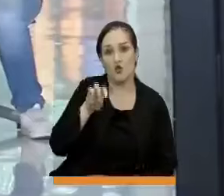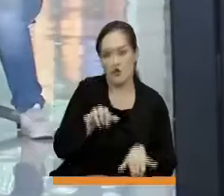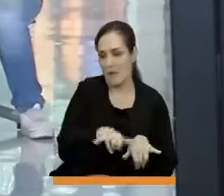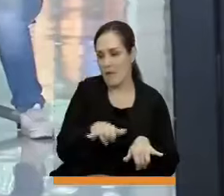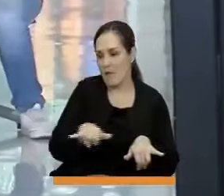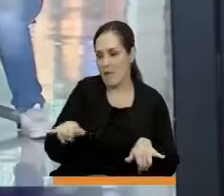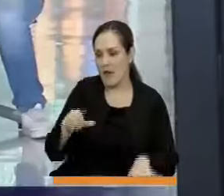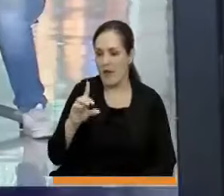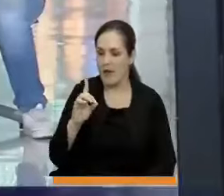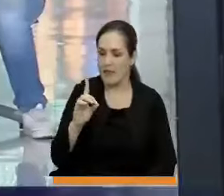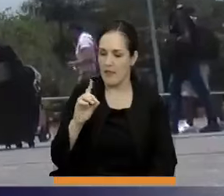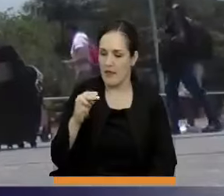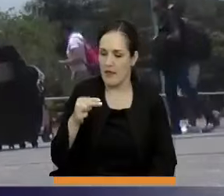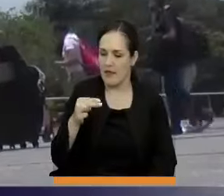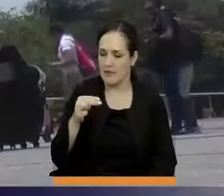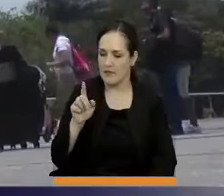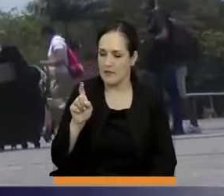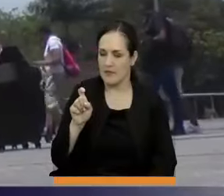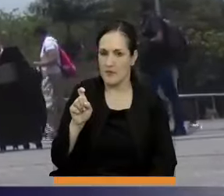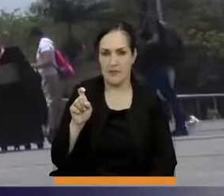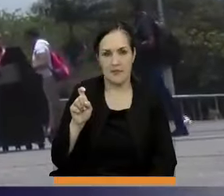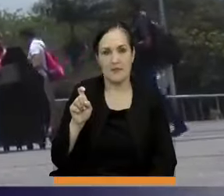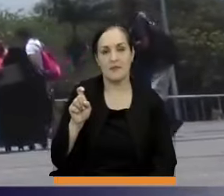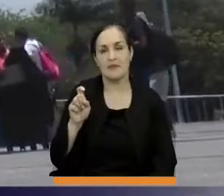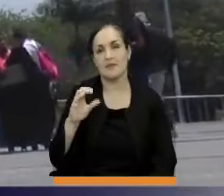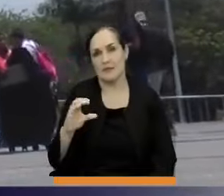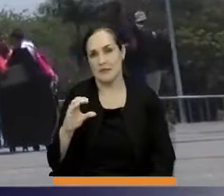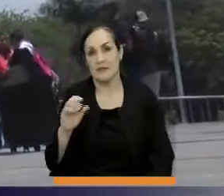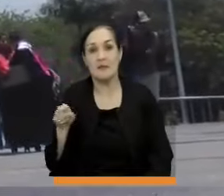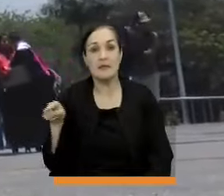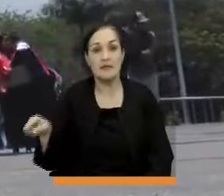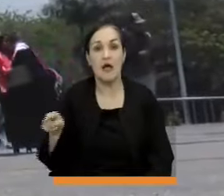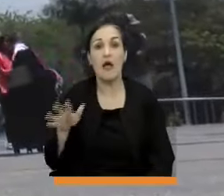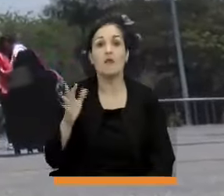DHC-6 Twin Otter. La frecuencia de los viajes es de 2 y 3 veces semanales.